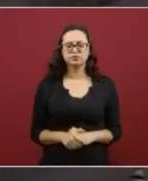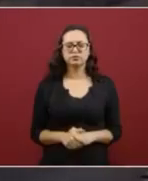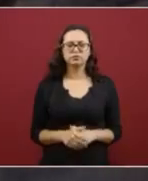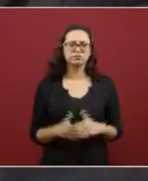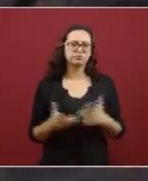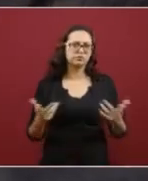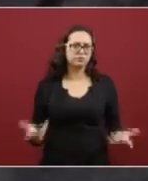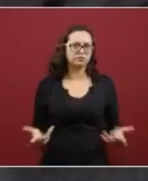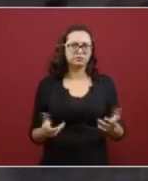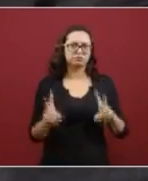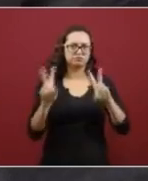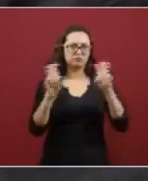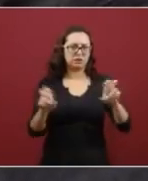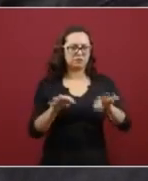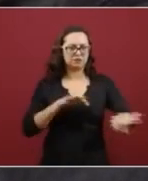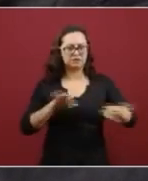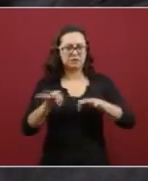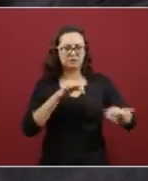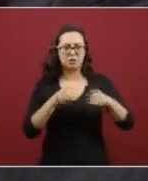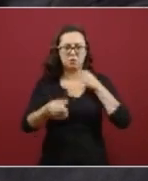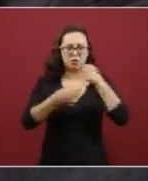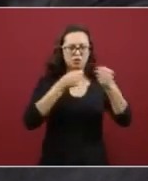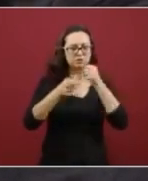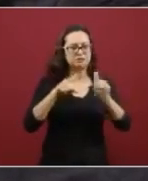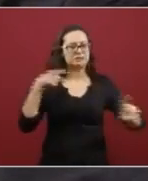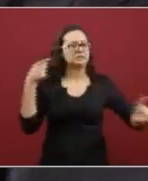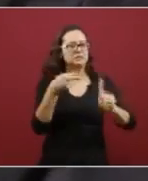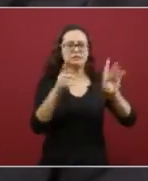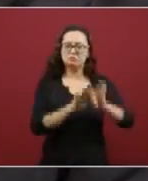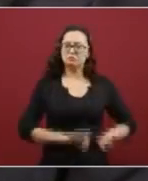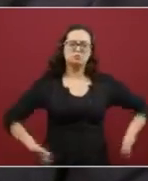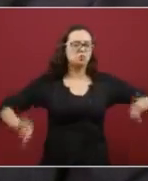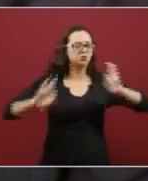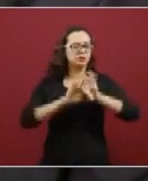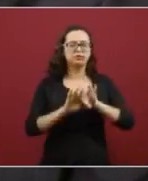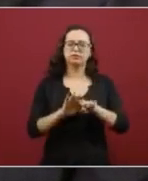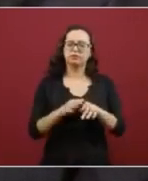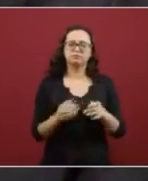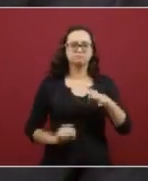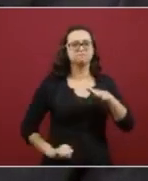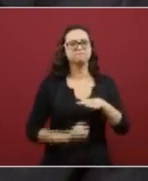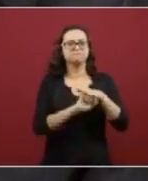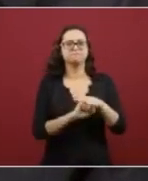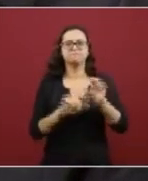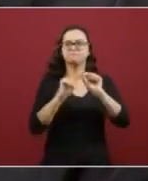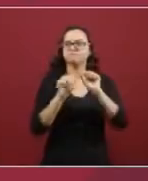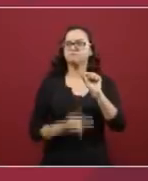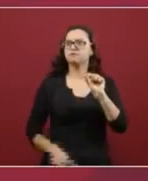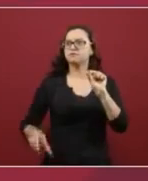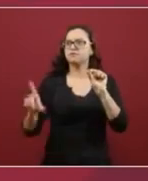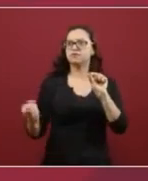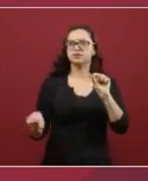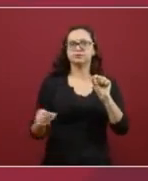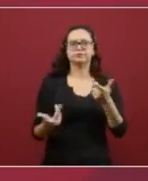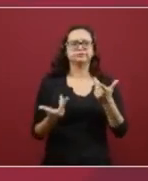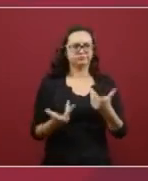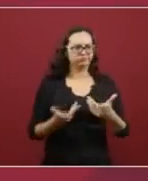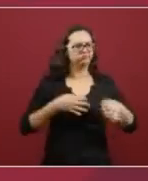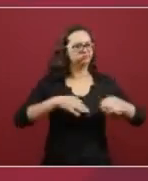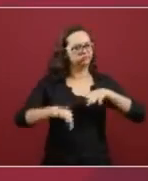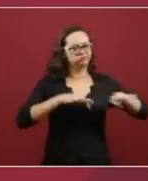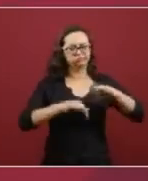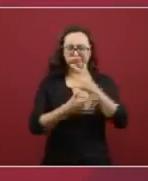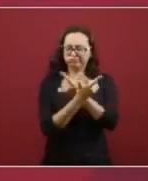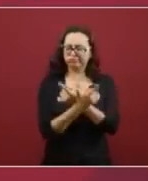básica, estratégica, fundamental para que en el país se pueda ejercer con